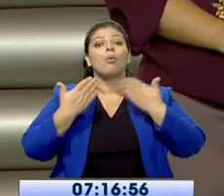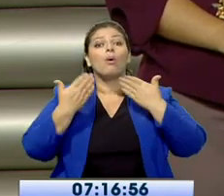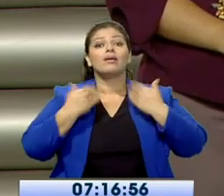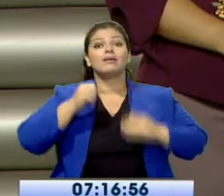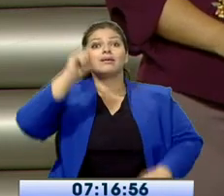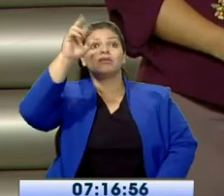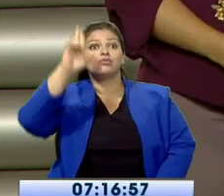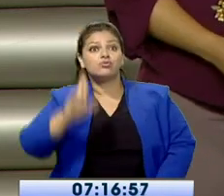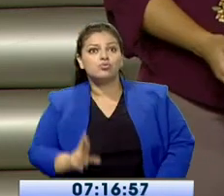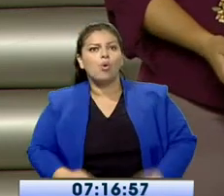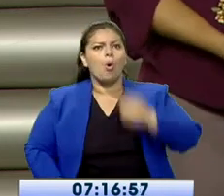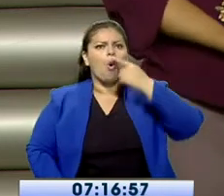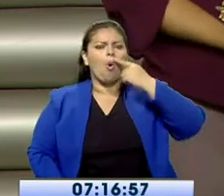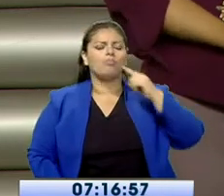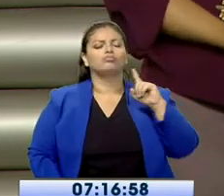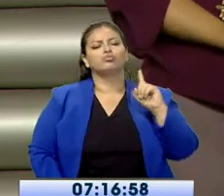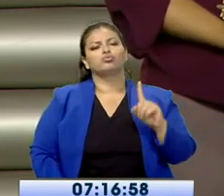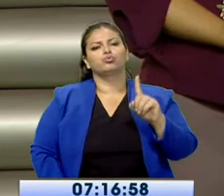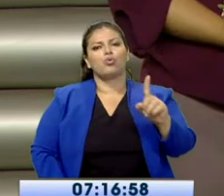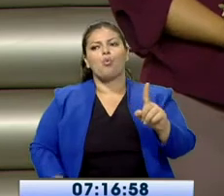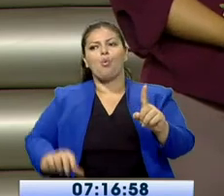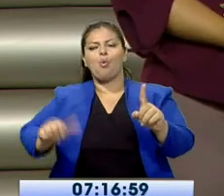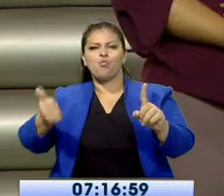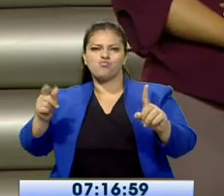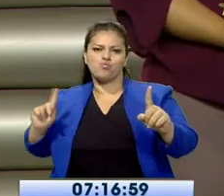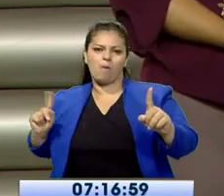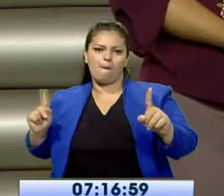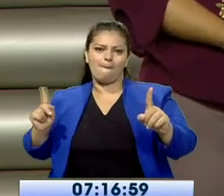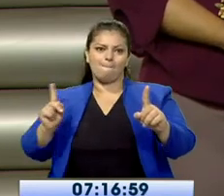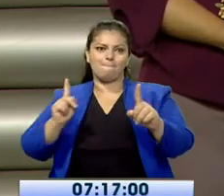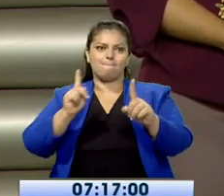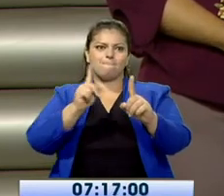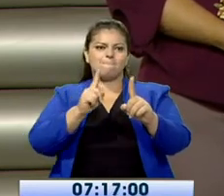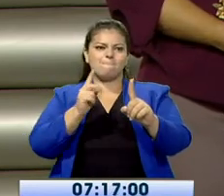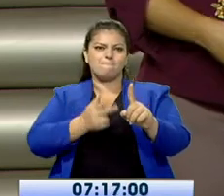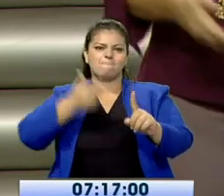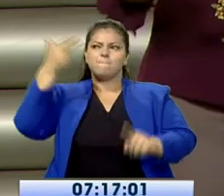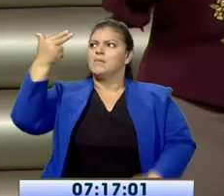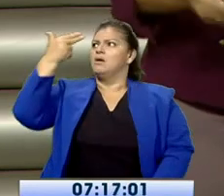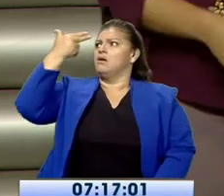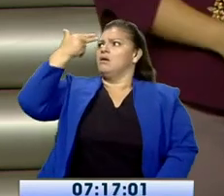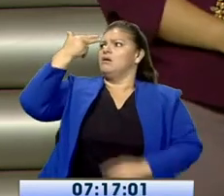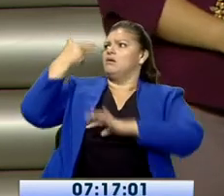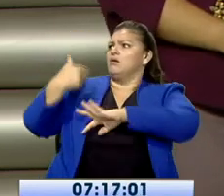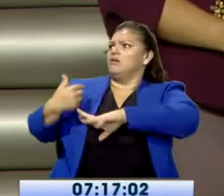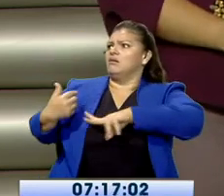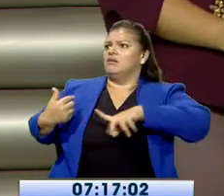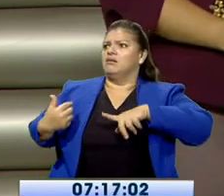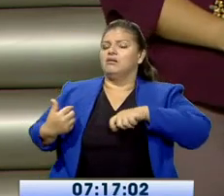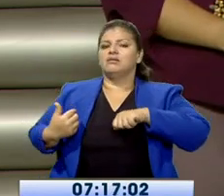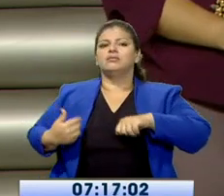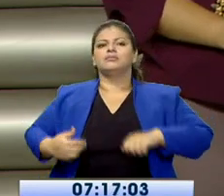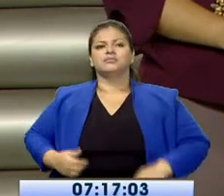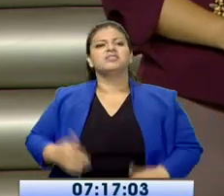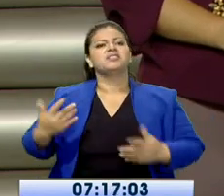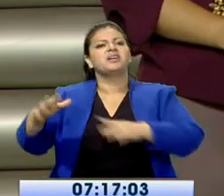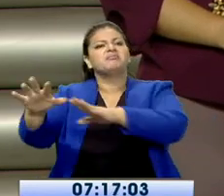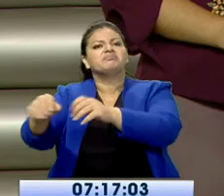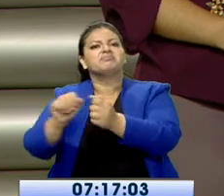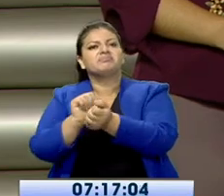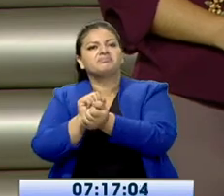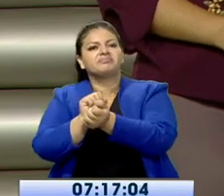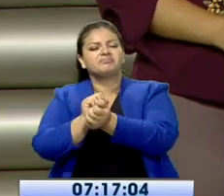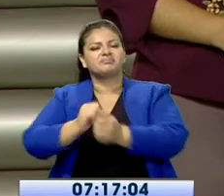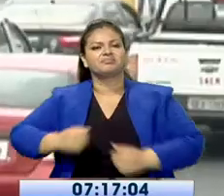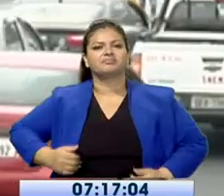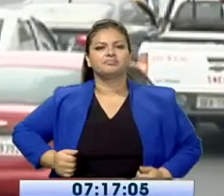Guayaquil. El hecho ocurrió cuando la víctima se bajaba de un bus en la cooperativa Santiago Roldós en la isla Trinitaria.